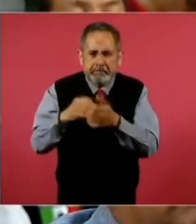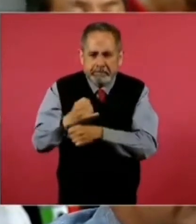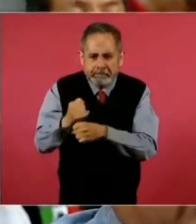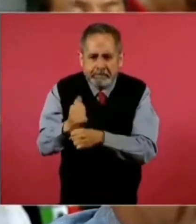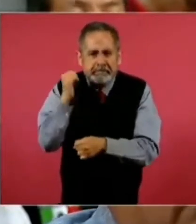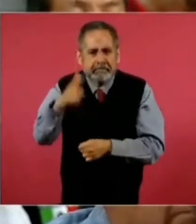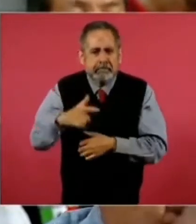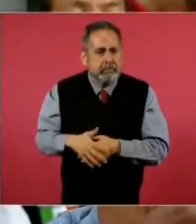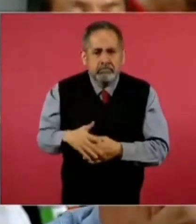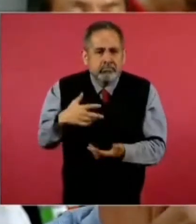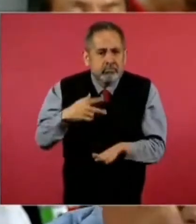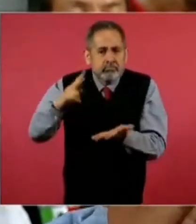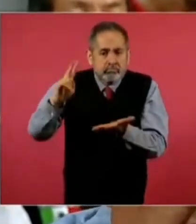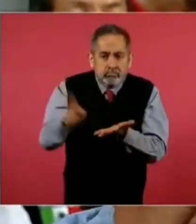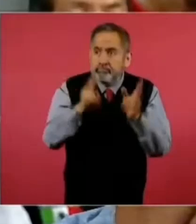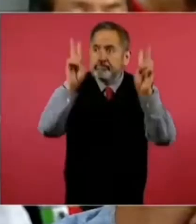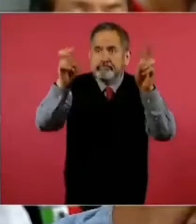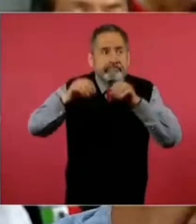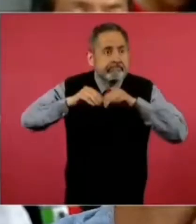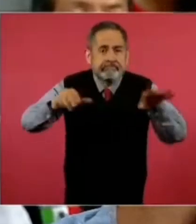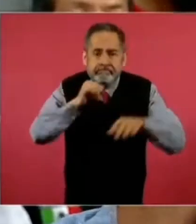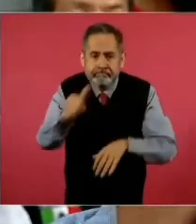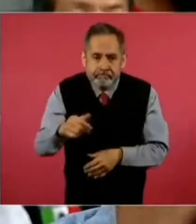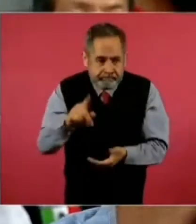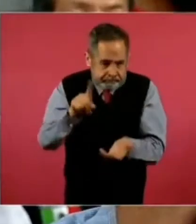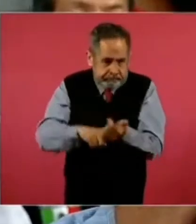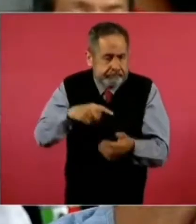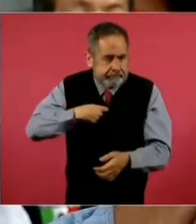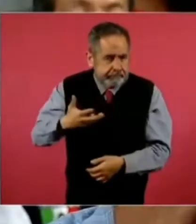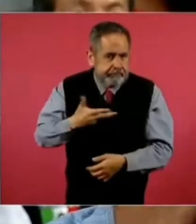jamás volví a tocar el tema, porque tengo miedo.